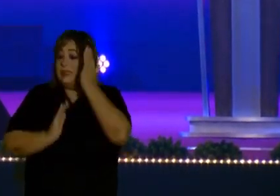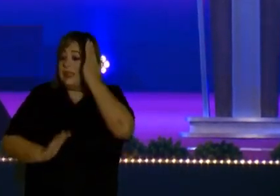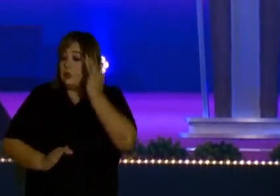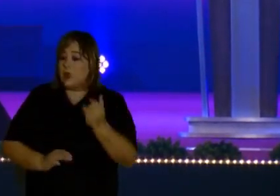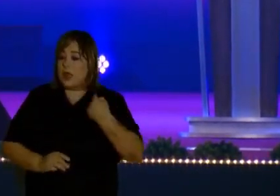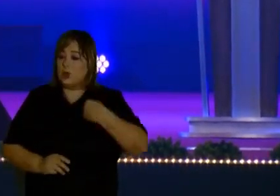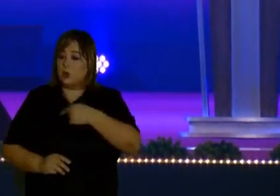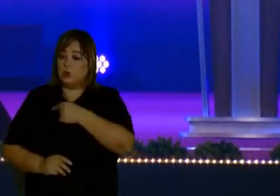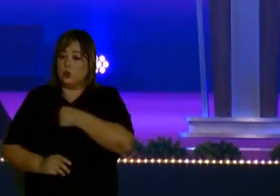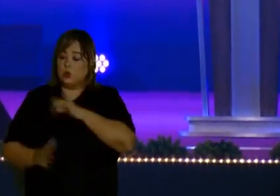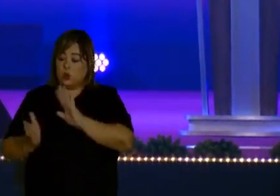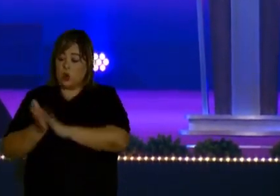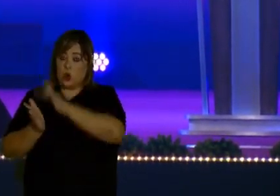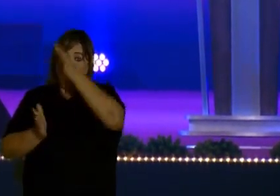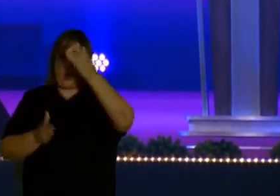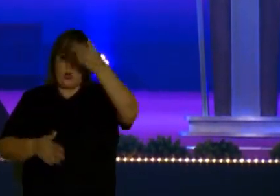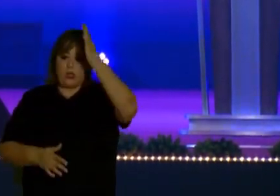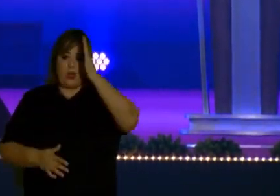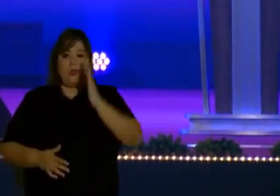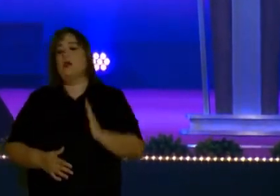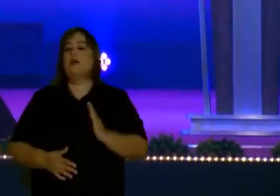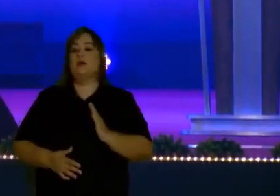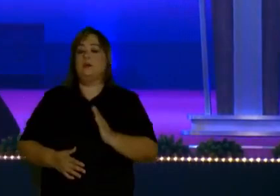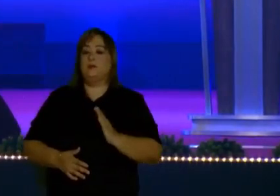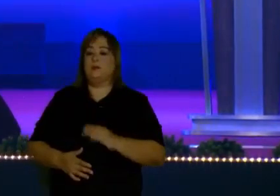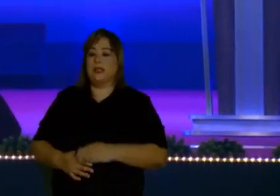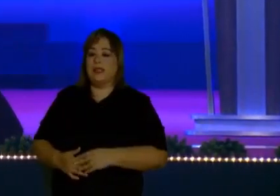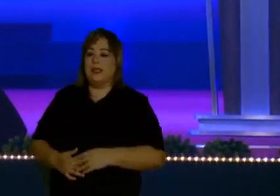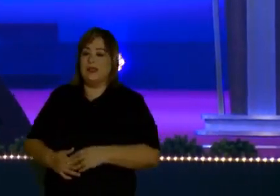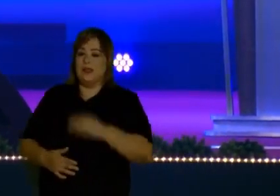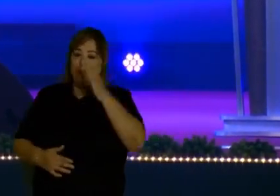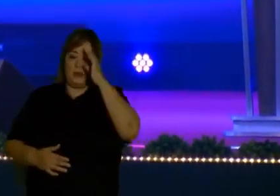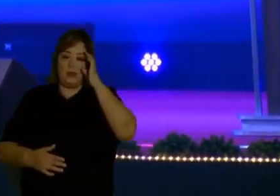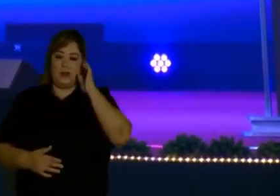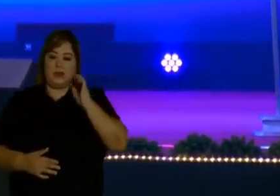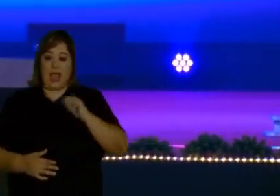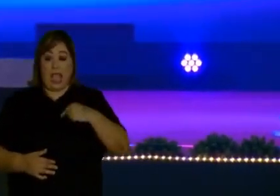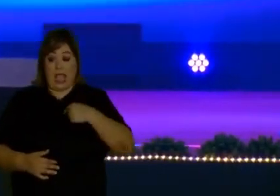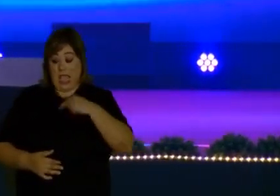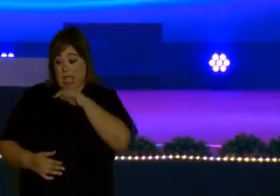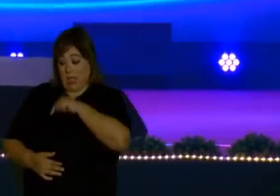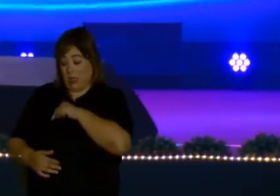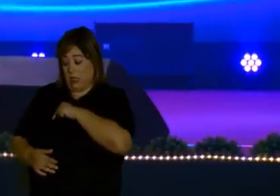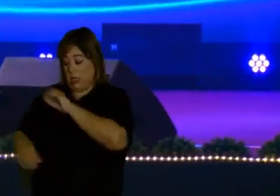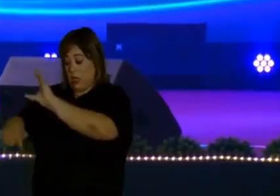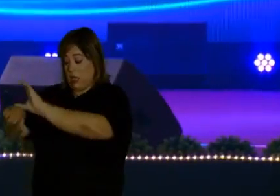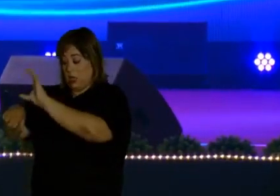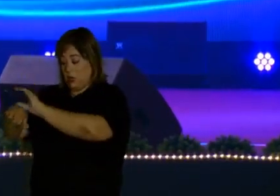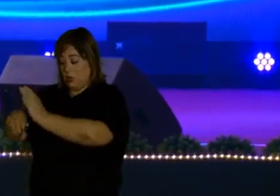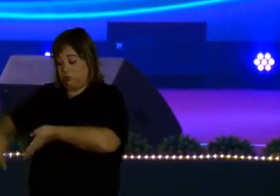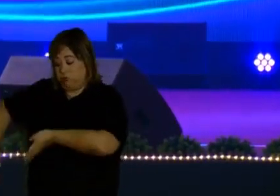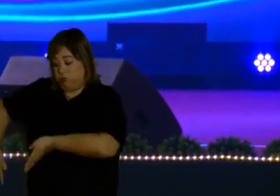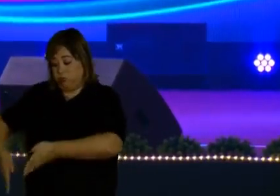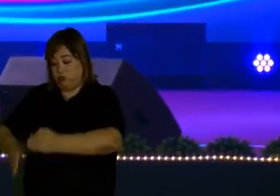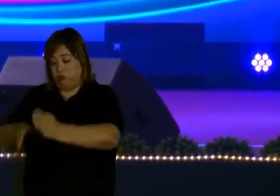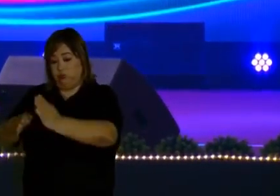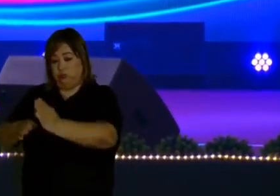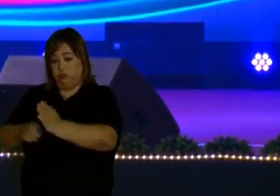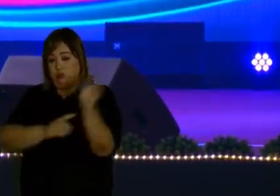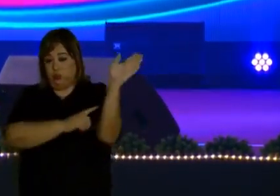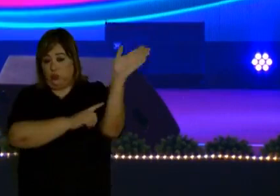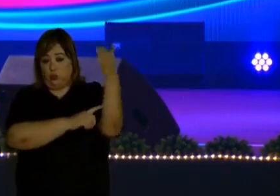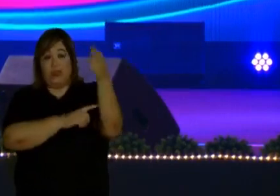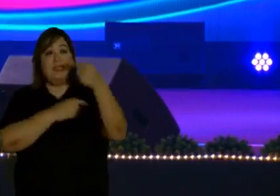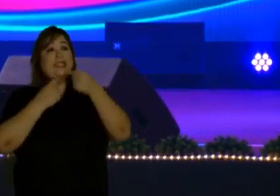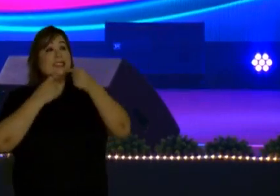Hoy día, pues, él lo está tomando. El presidente pasó por enfrente de la iglesia. Ellos se prepararon con pancartas y todo, dando las